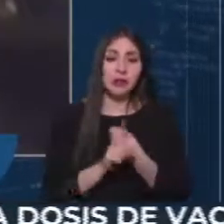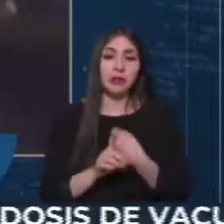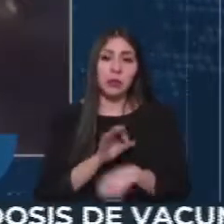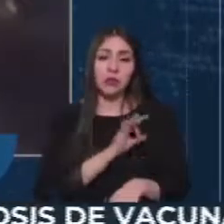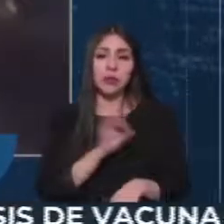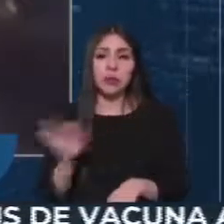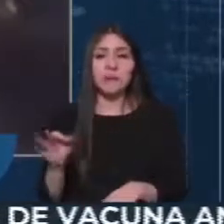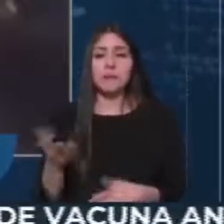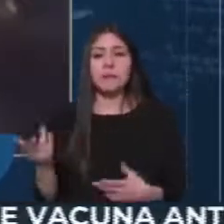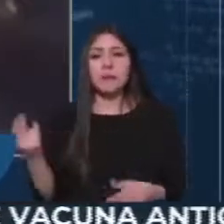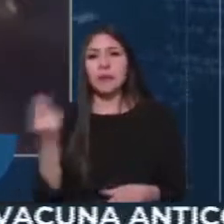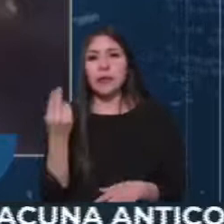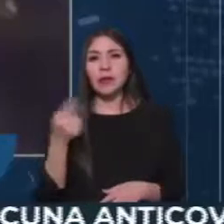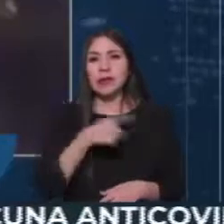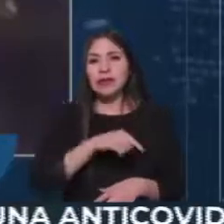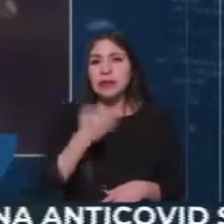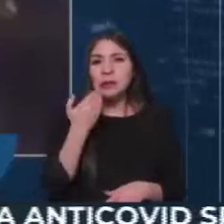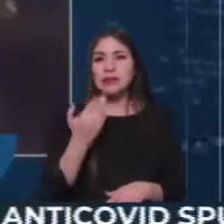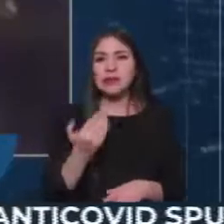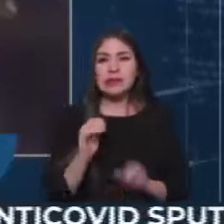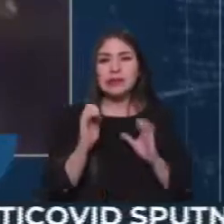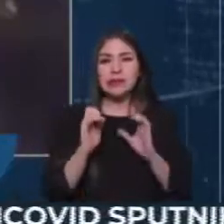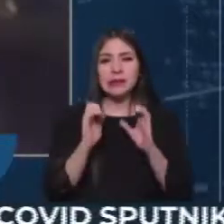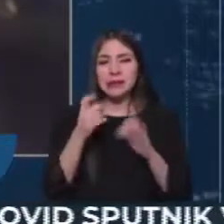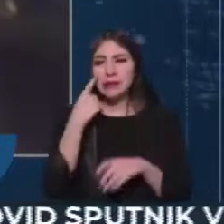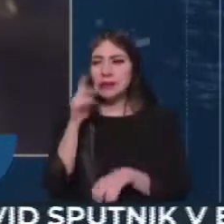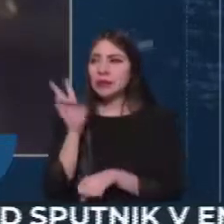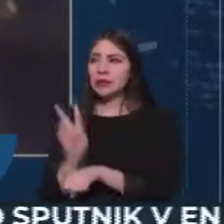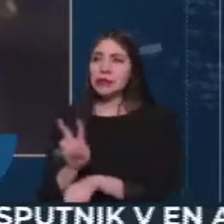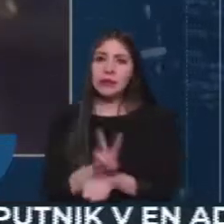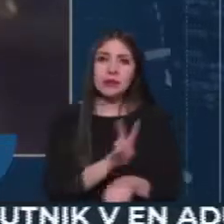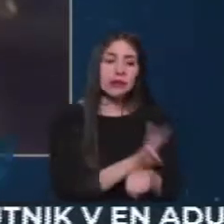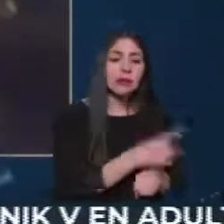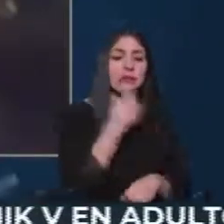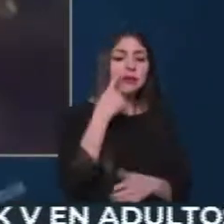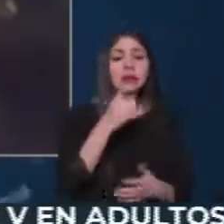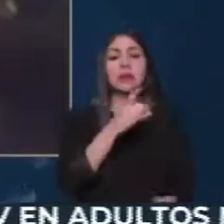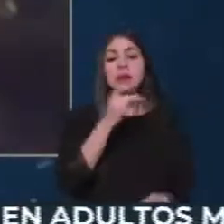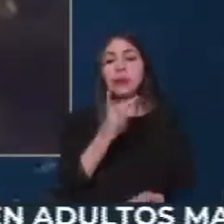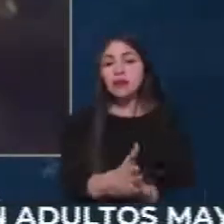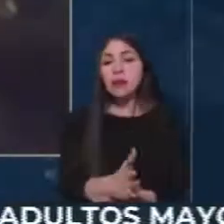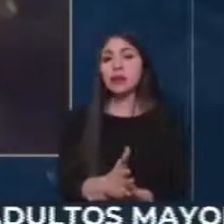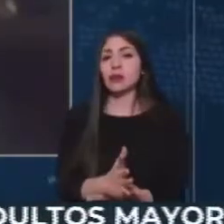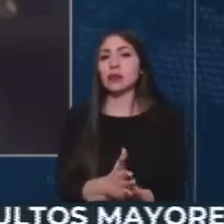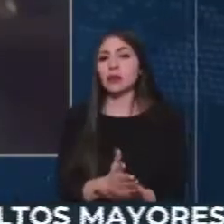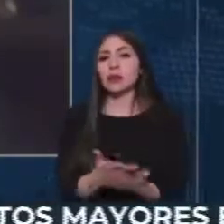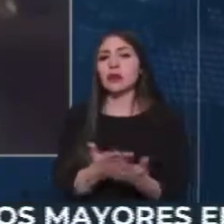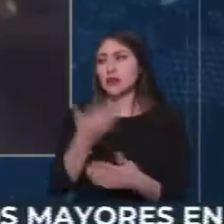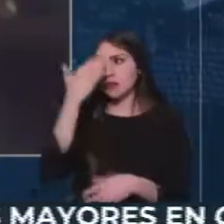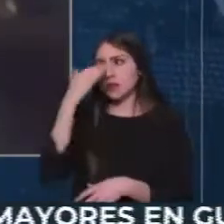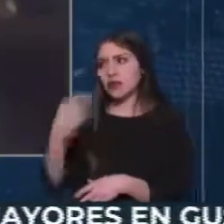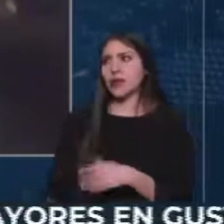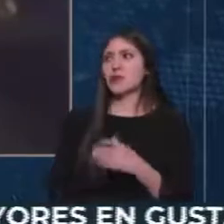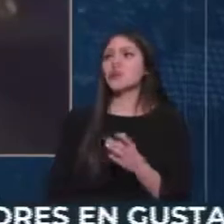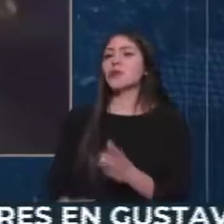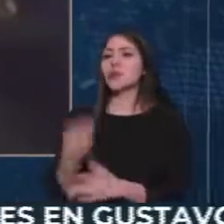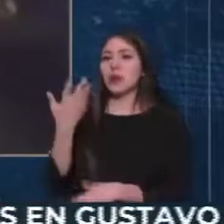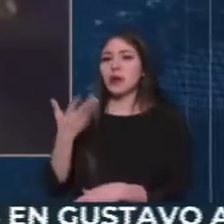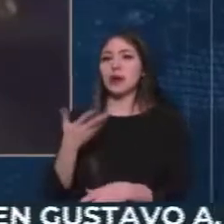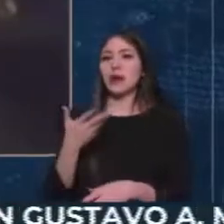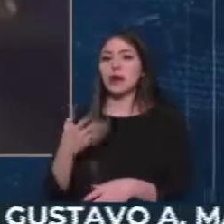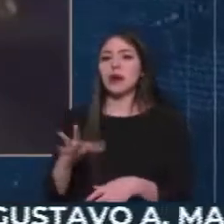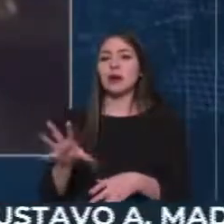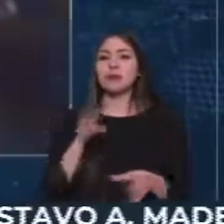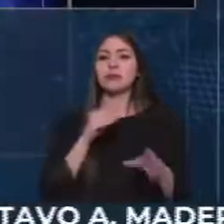se tiene que tener muy vigilado, ¿no? En el sentido de detectar y secuenciar las nuevas cepas. Sin duda, ya se nos acaba